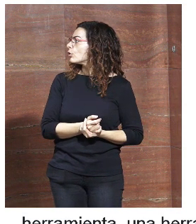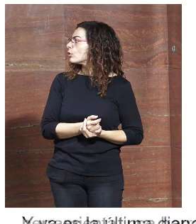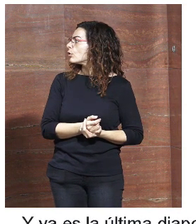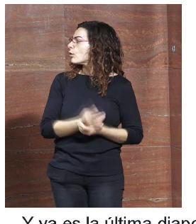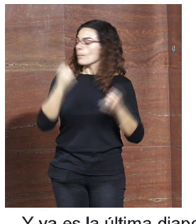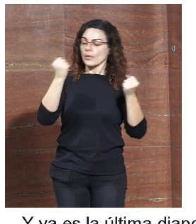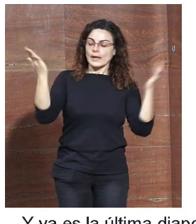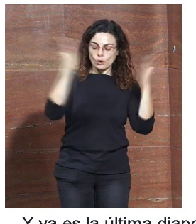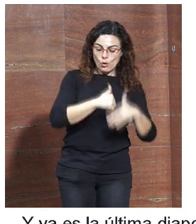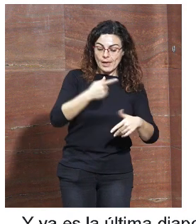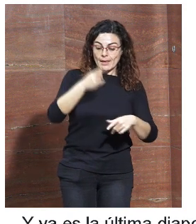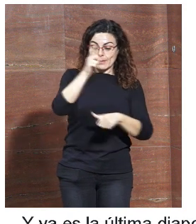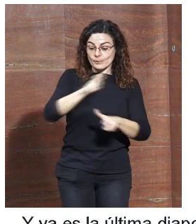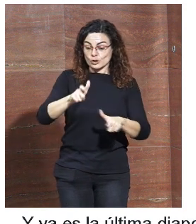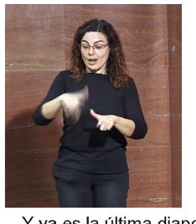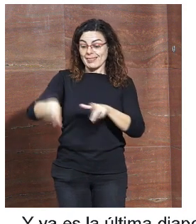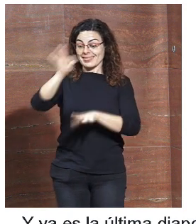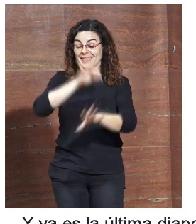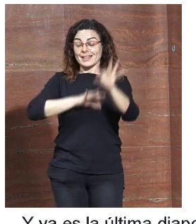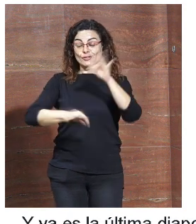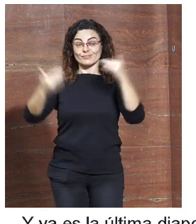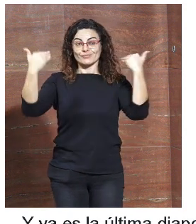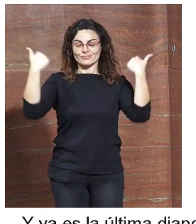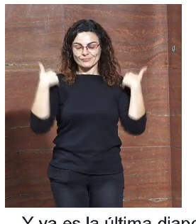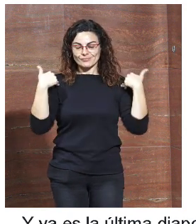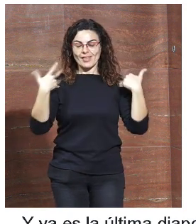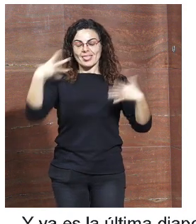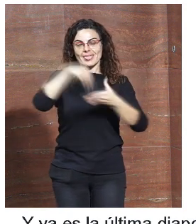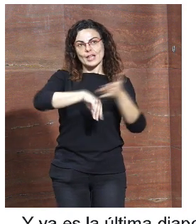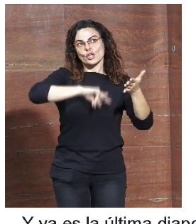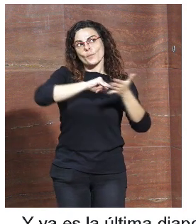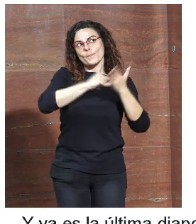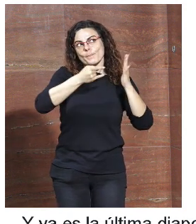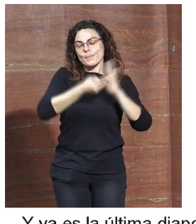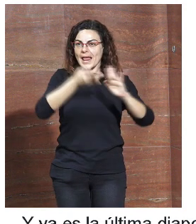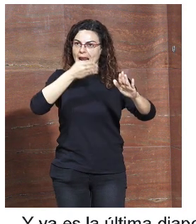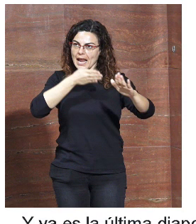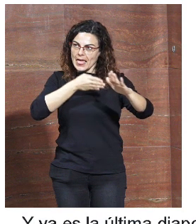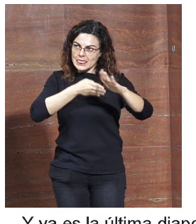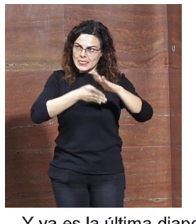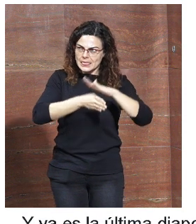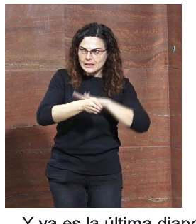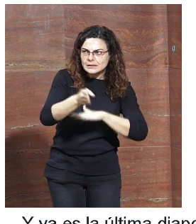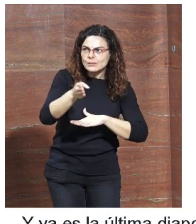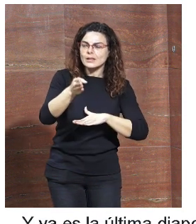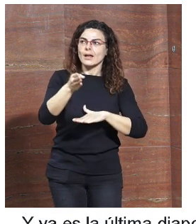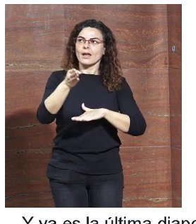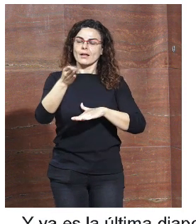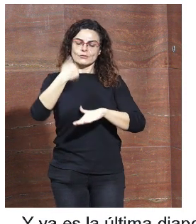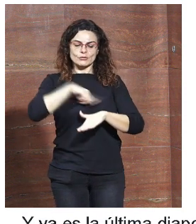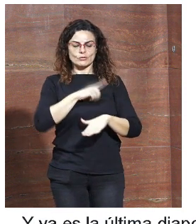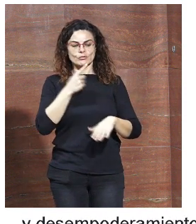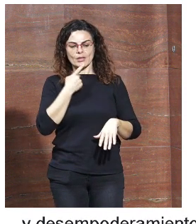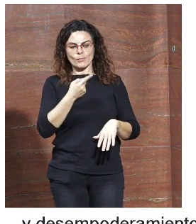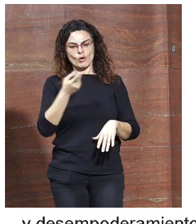desempoderamiento. La toma de decisiones, por ejemplo, en un plan de accesibilidad de un municipio, decimos, vale, hay que